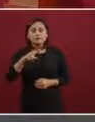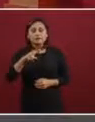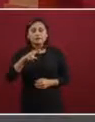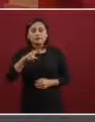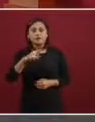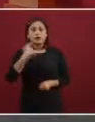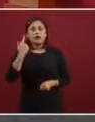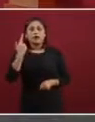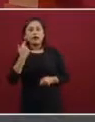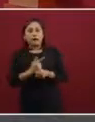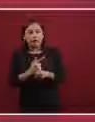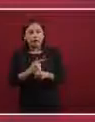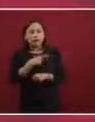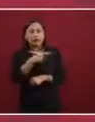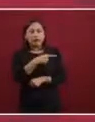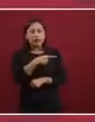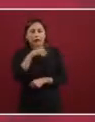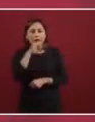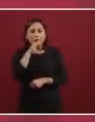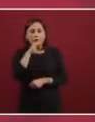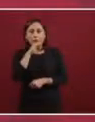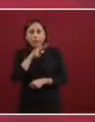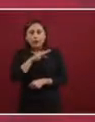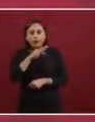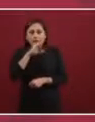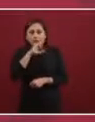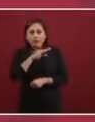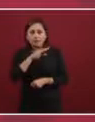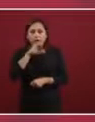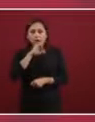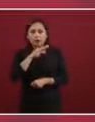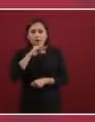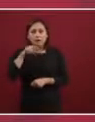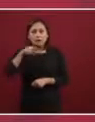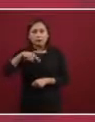que se iba a producir una descomposición social